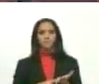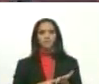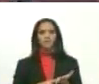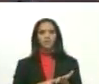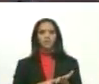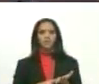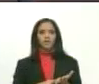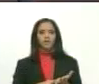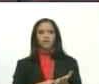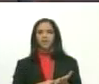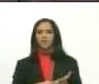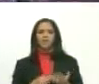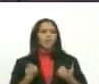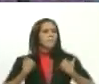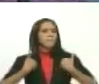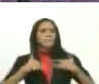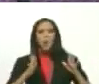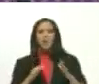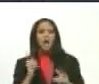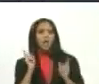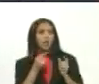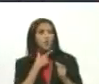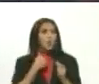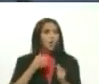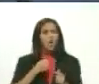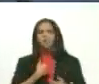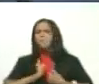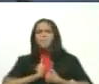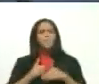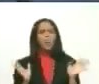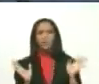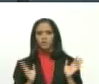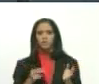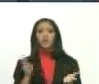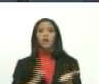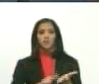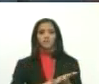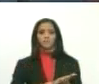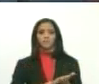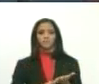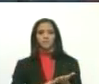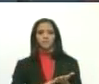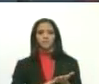Costase lo que costase. Costase lo que costase.